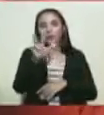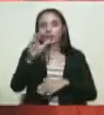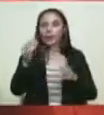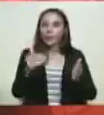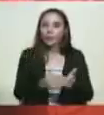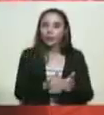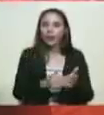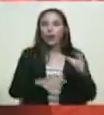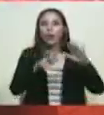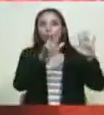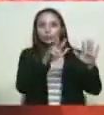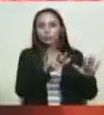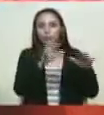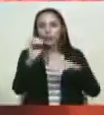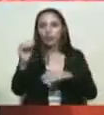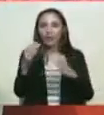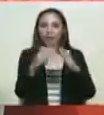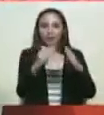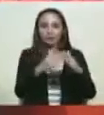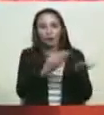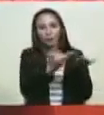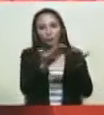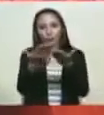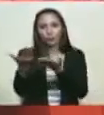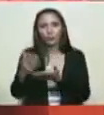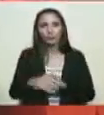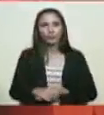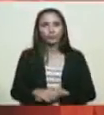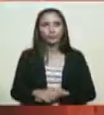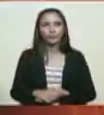143.812 viviendas. ¿Cierto?